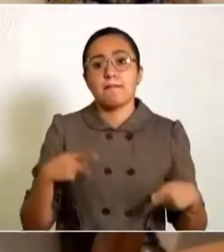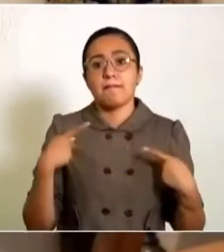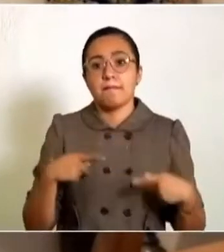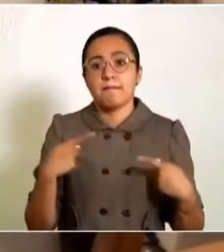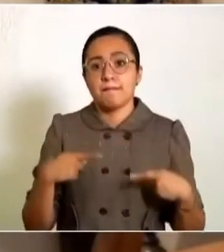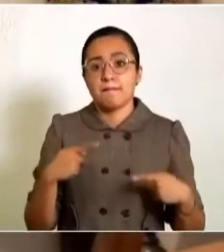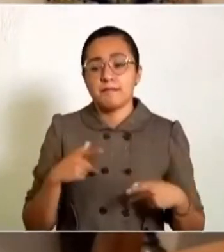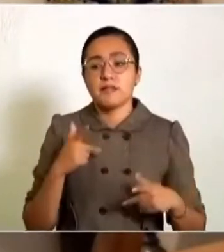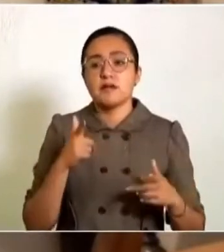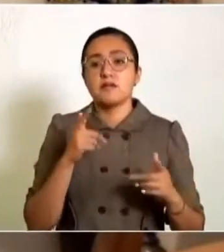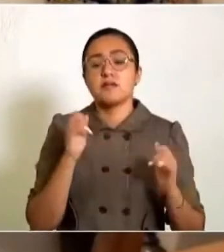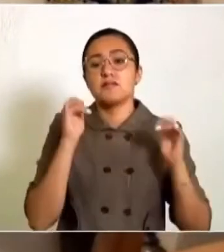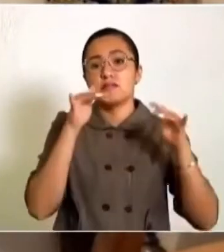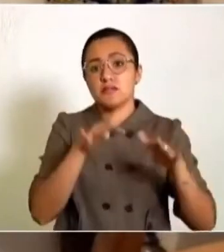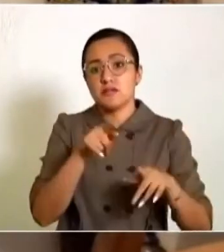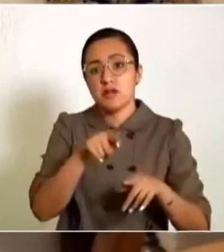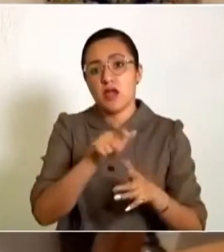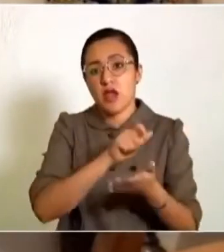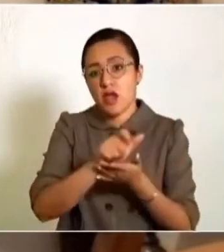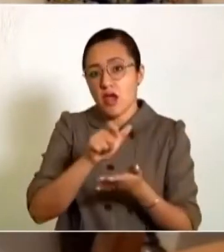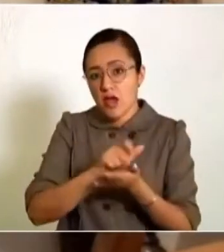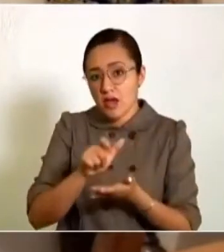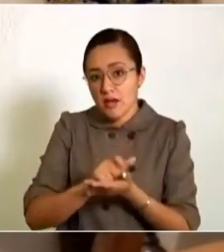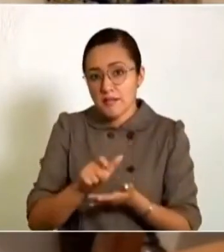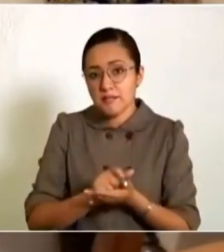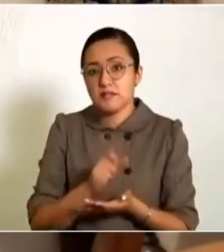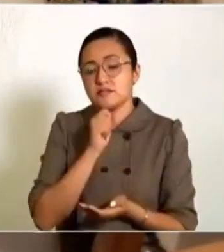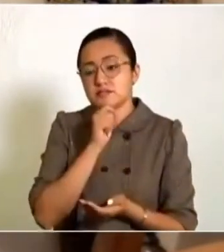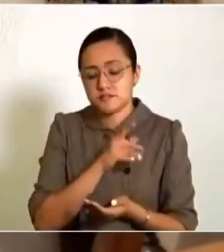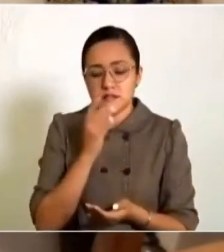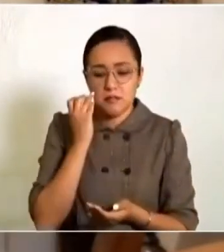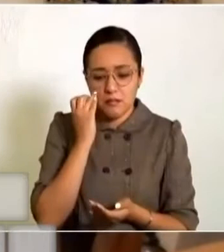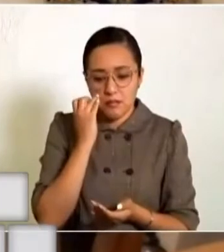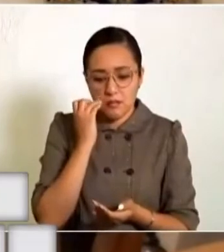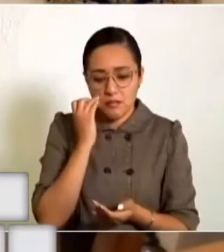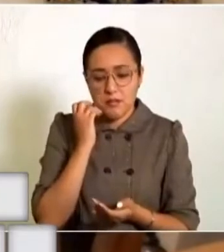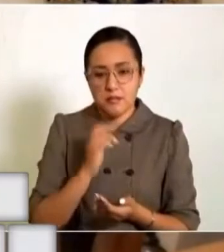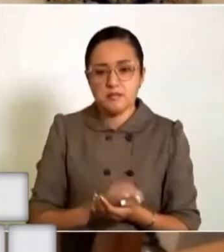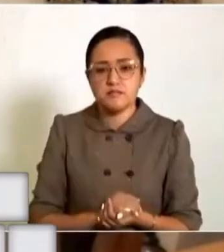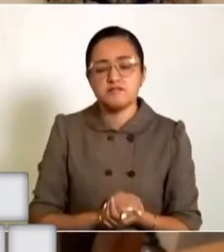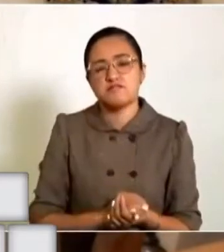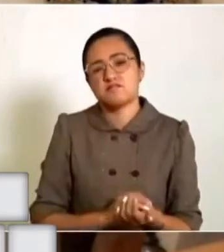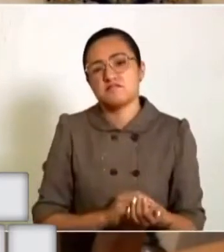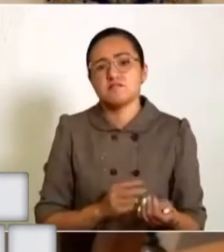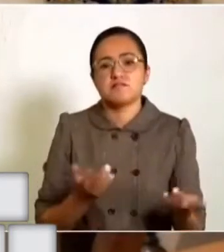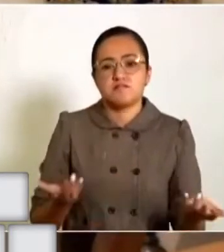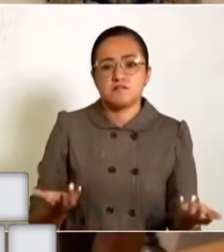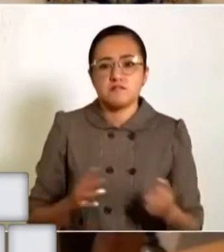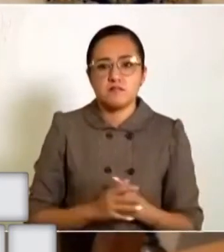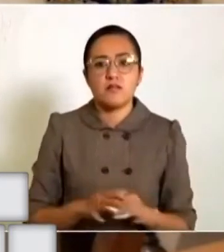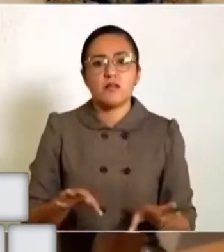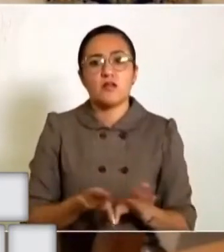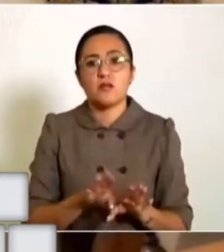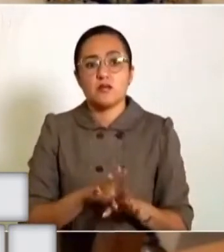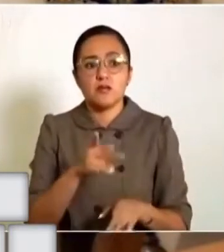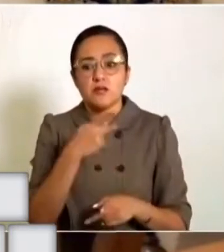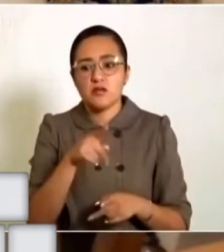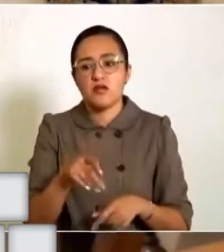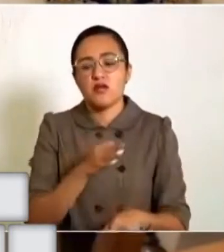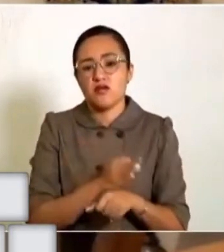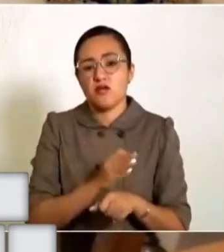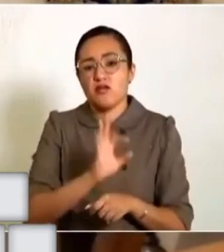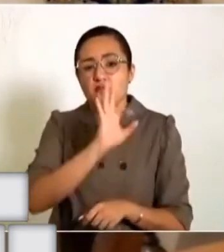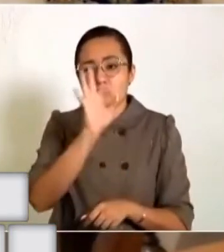a centros comerciales a compra de pues las oportunidades de las